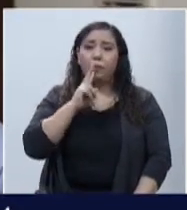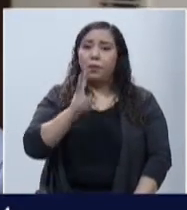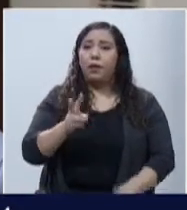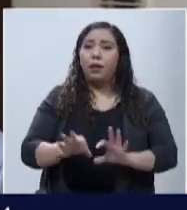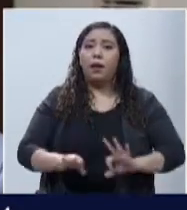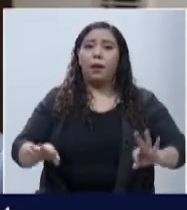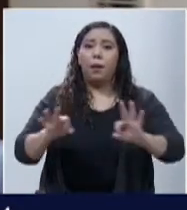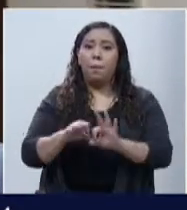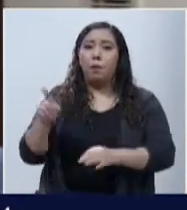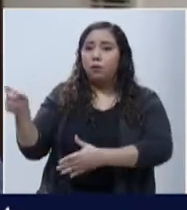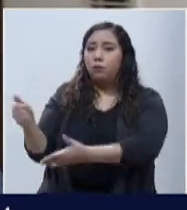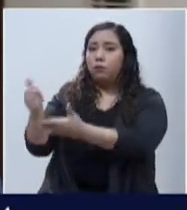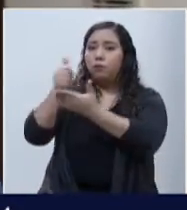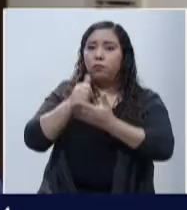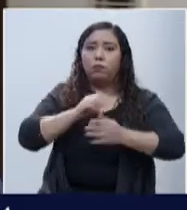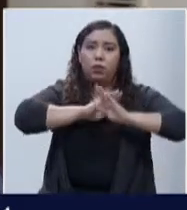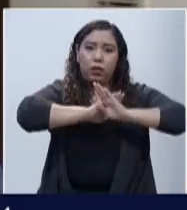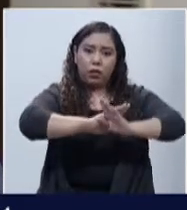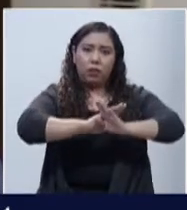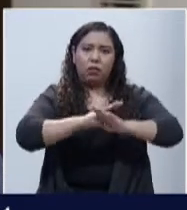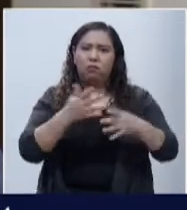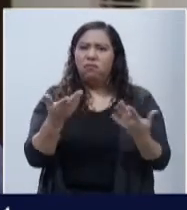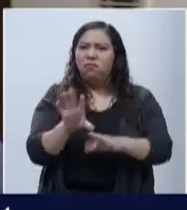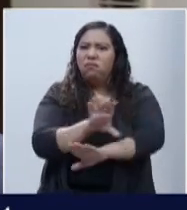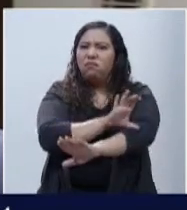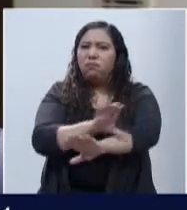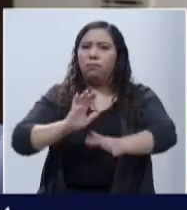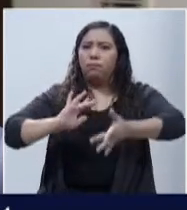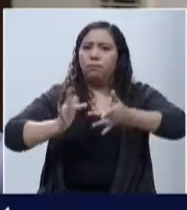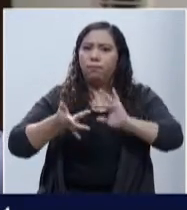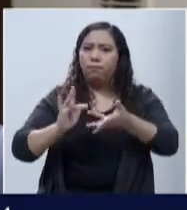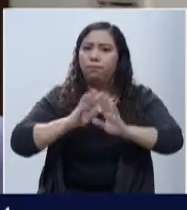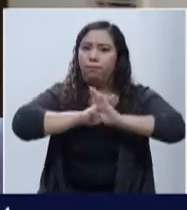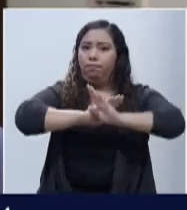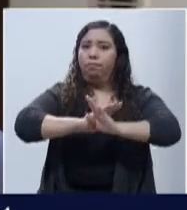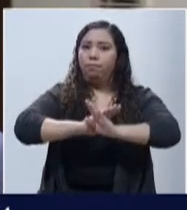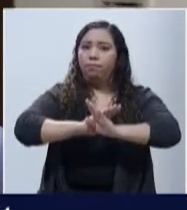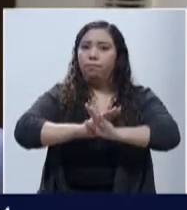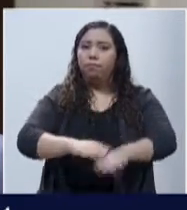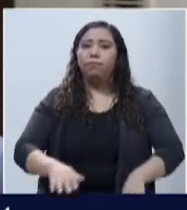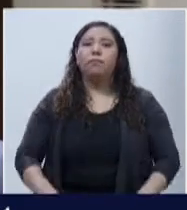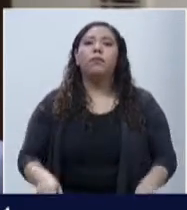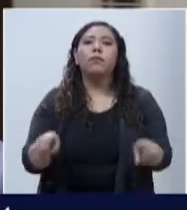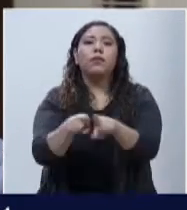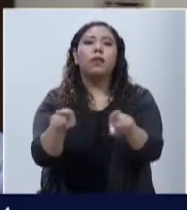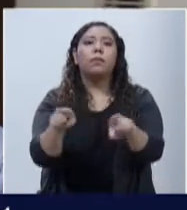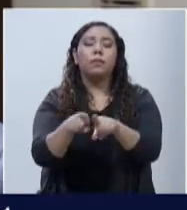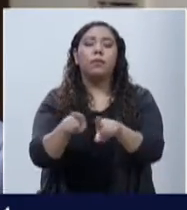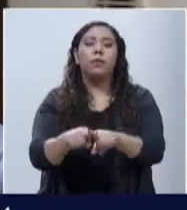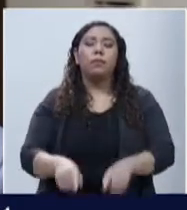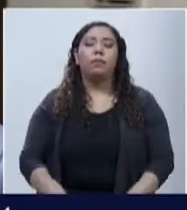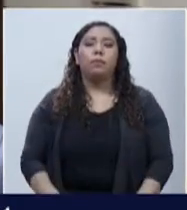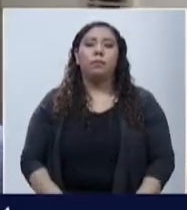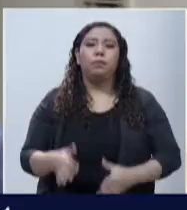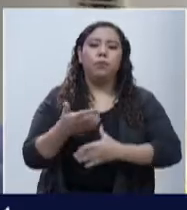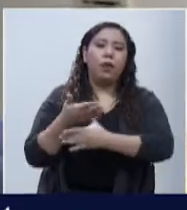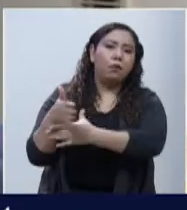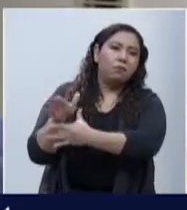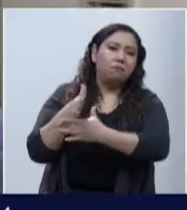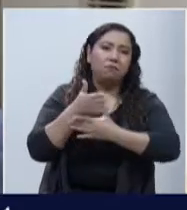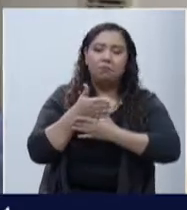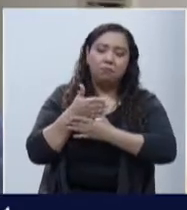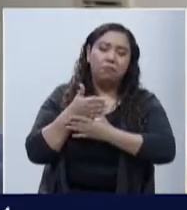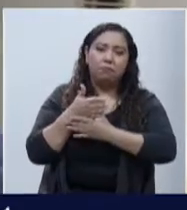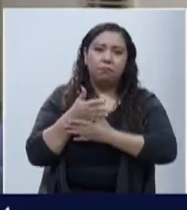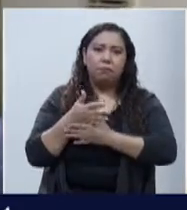la ciberseguridad que la venimos trabajando con israel desde hace algún tiempo en el campo también de la cooperación habrá mucho espacio